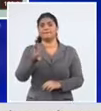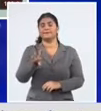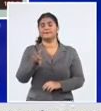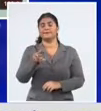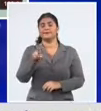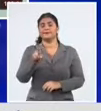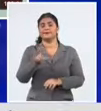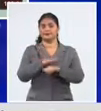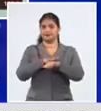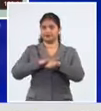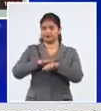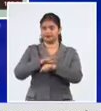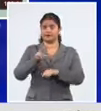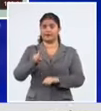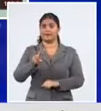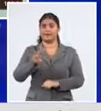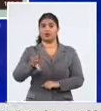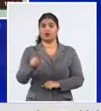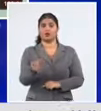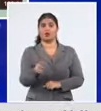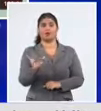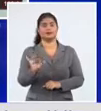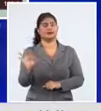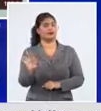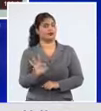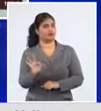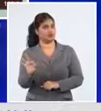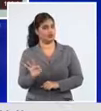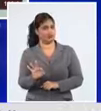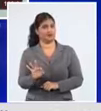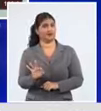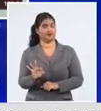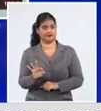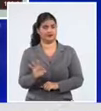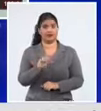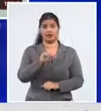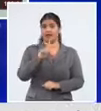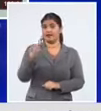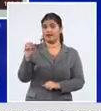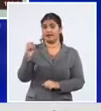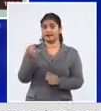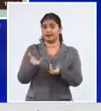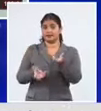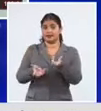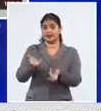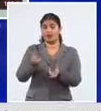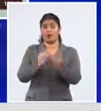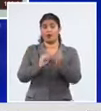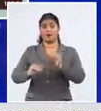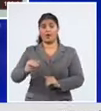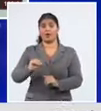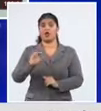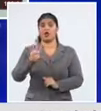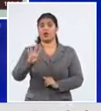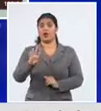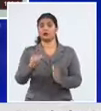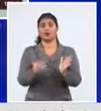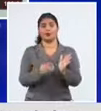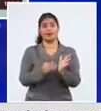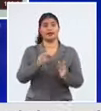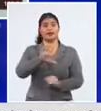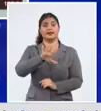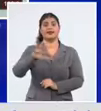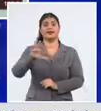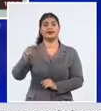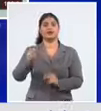24,7% de todas las muestras procesadas, y la provincia de Cienfuegos con más de 4.500 muestras procesadas